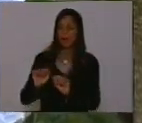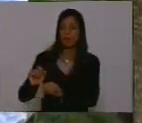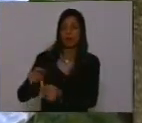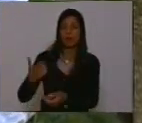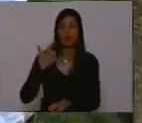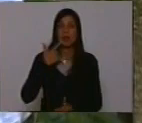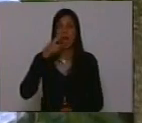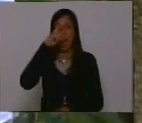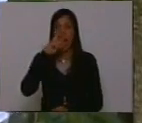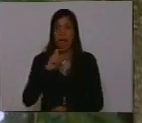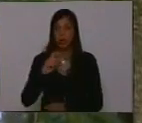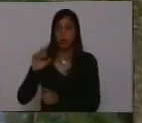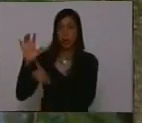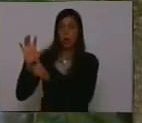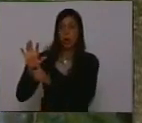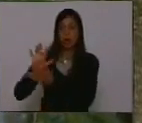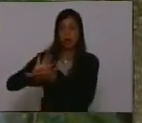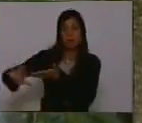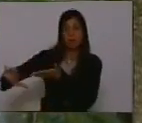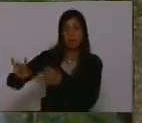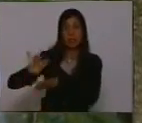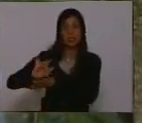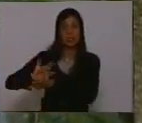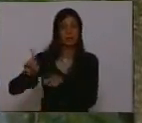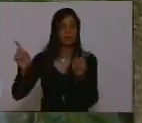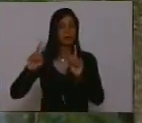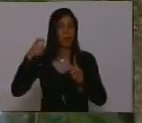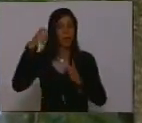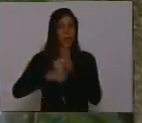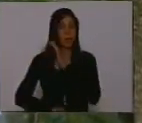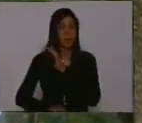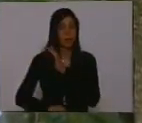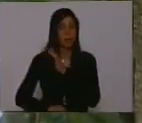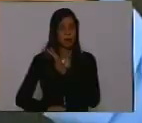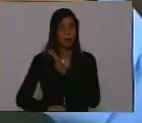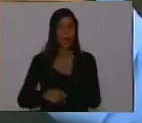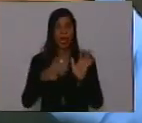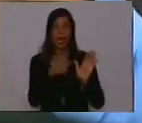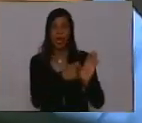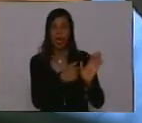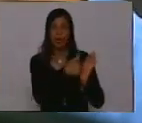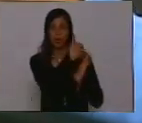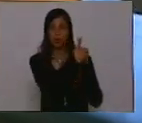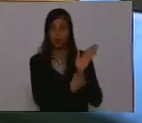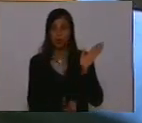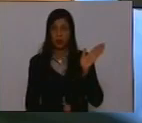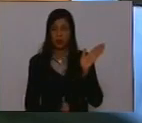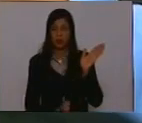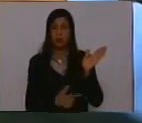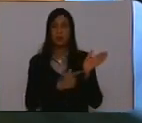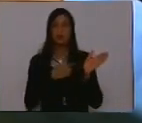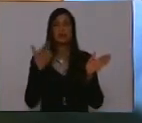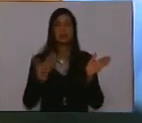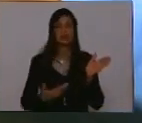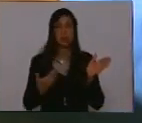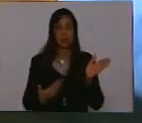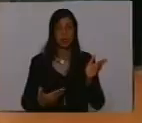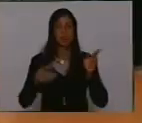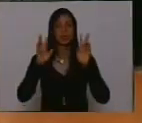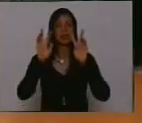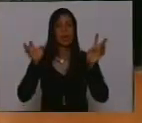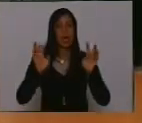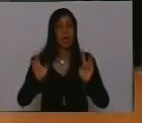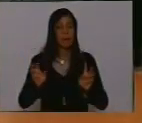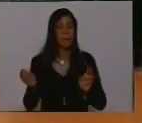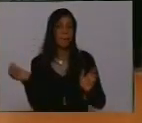de edad. Este documento, compatriotas, hermanos, hermanas, además de otros temas que